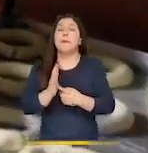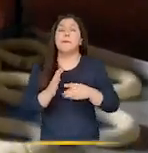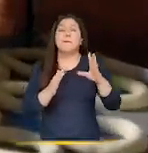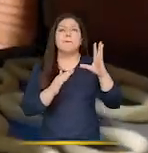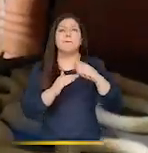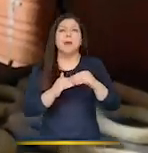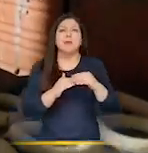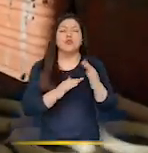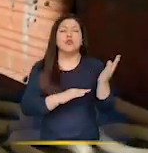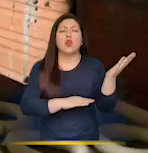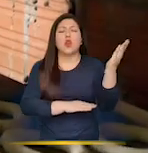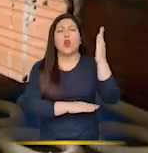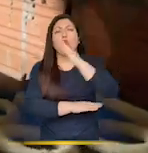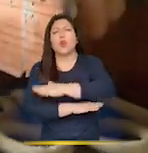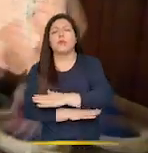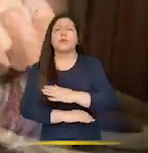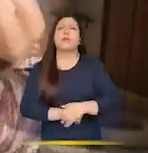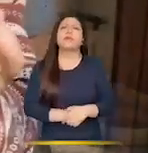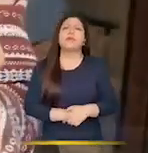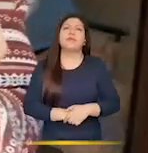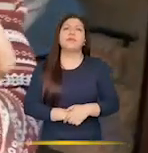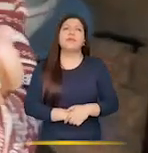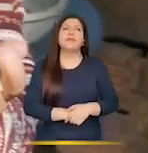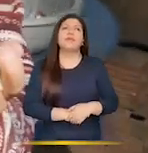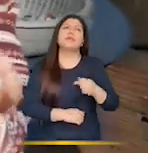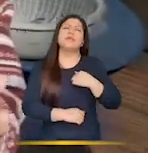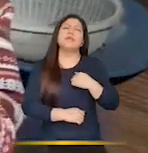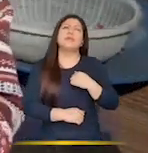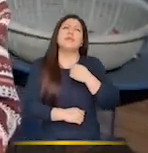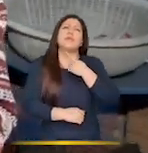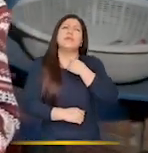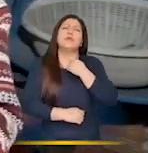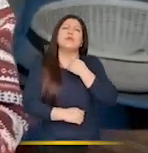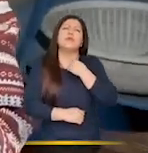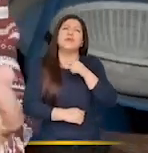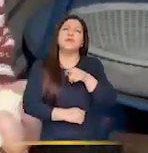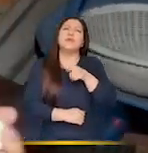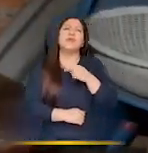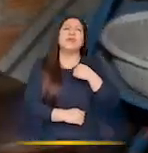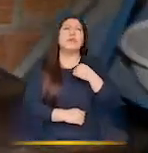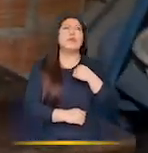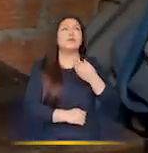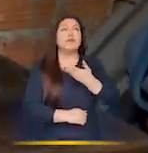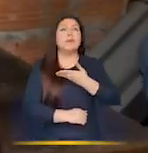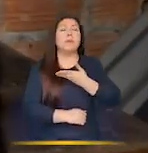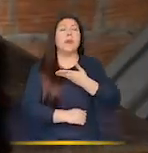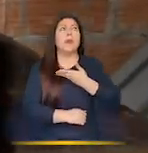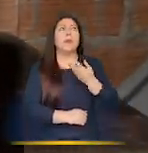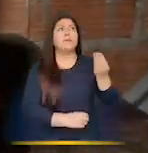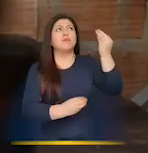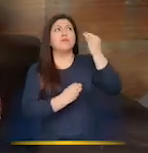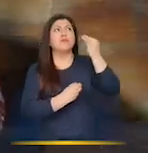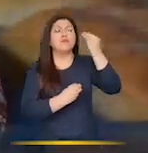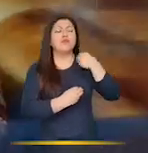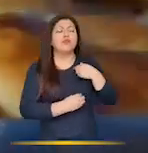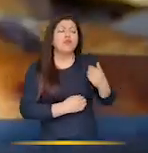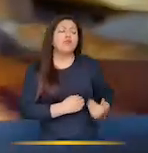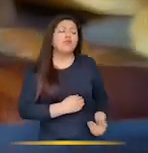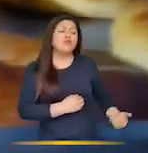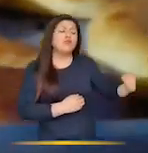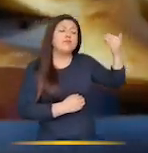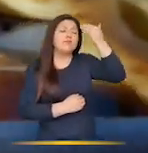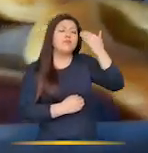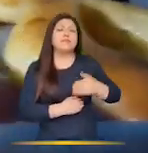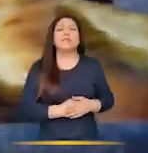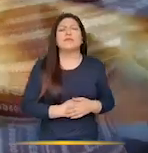se hace más de 1000 panes, más de 1000 panes diarios. Ese gusto me lo dio mi madre y nos enseñó desde muy chiquitos a hacer el